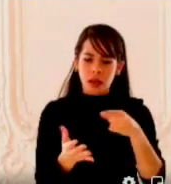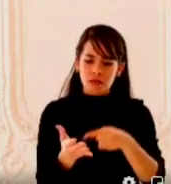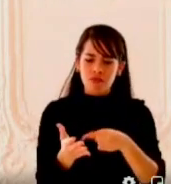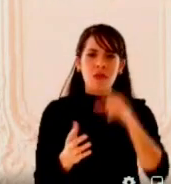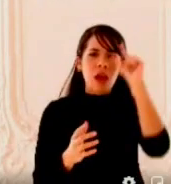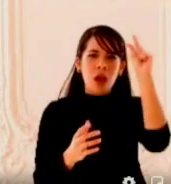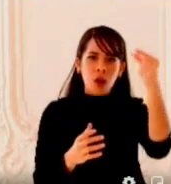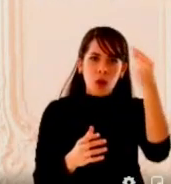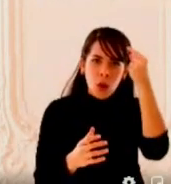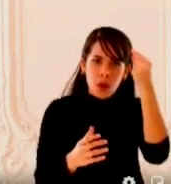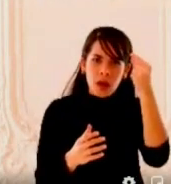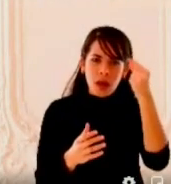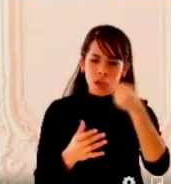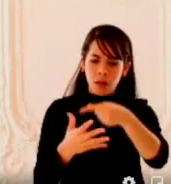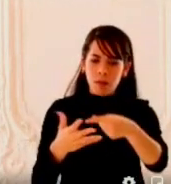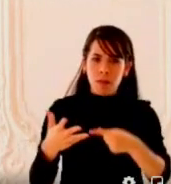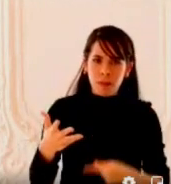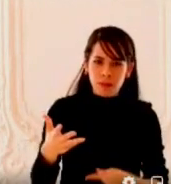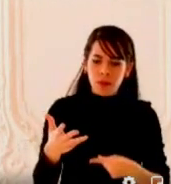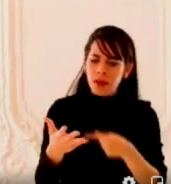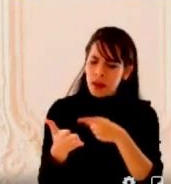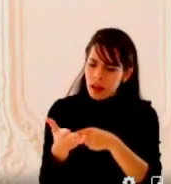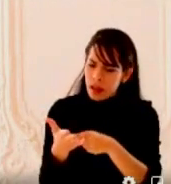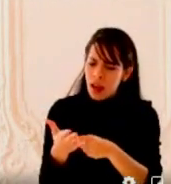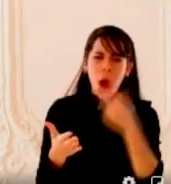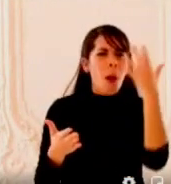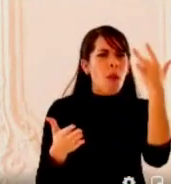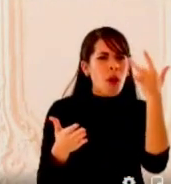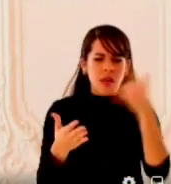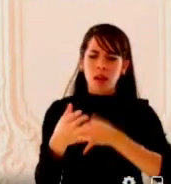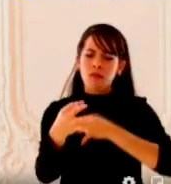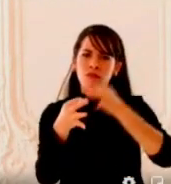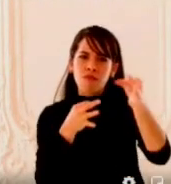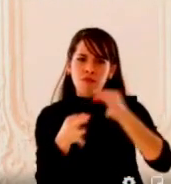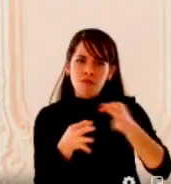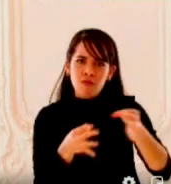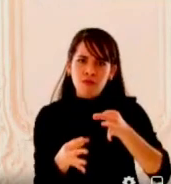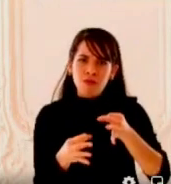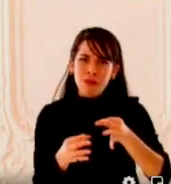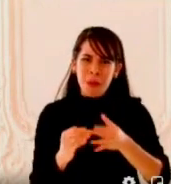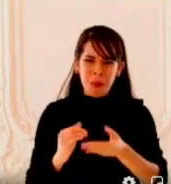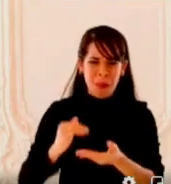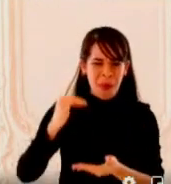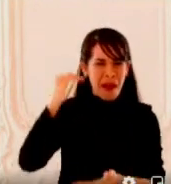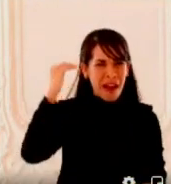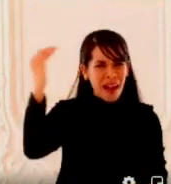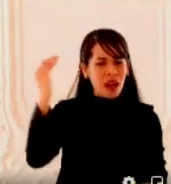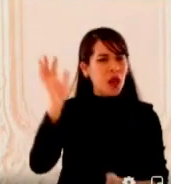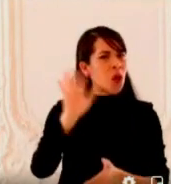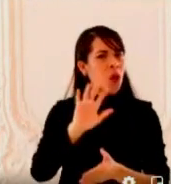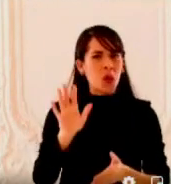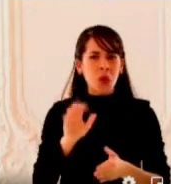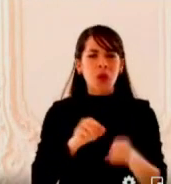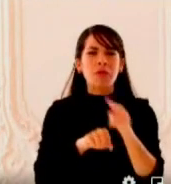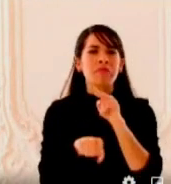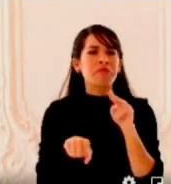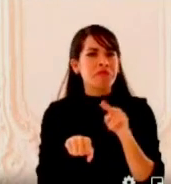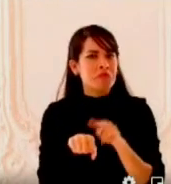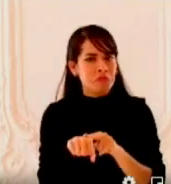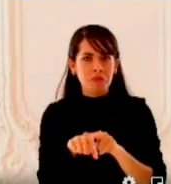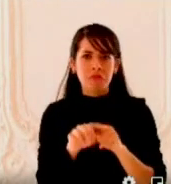gobierno está justificada, que no hay exceso, que no tenemos, por ejemplo, a entidades